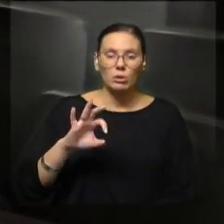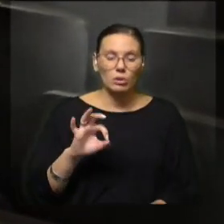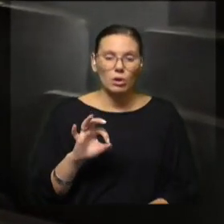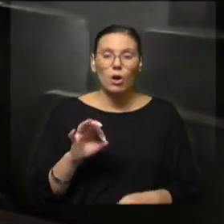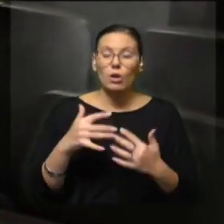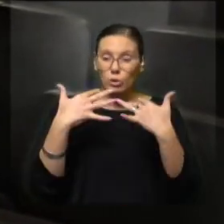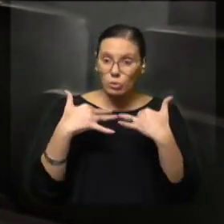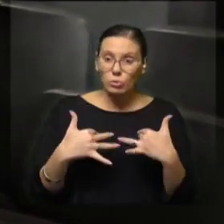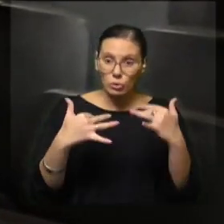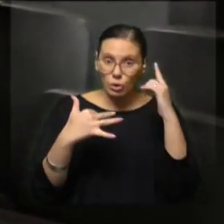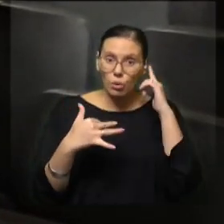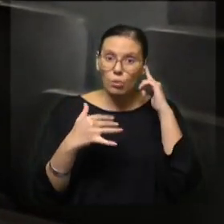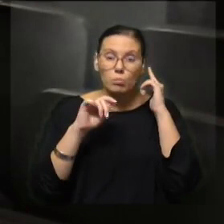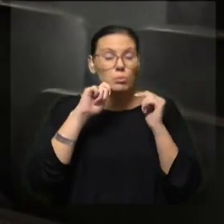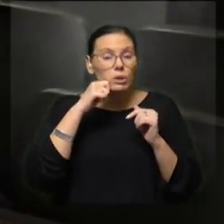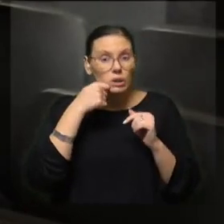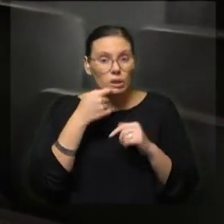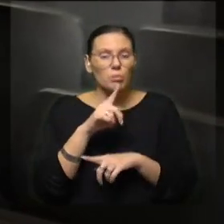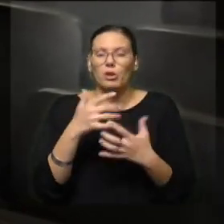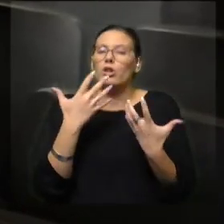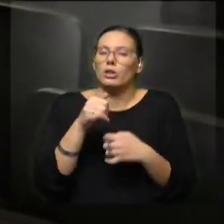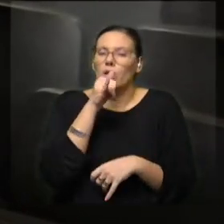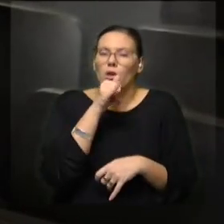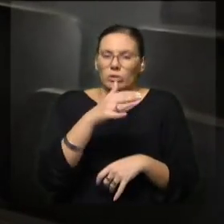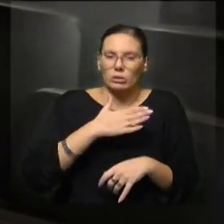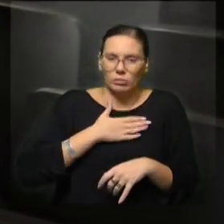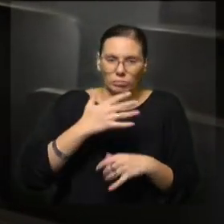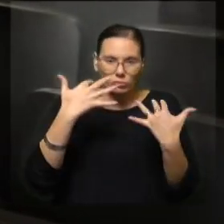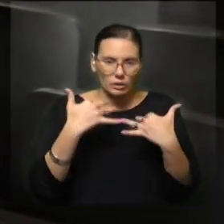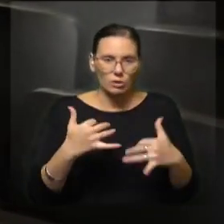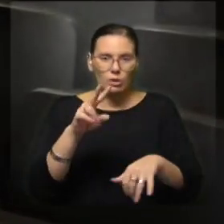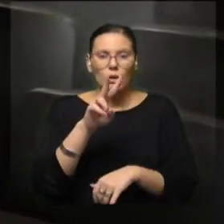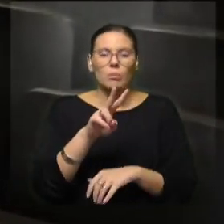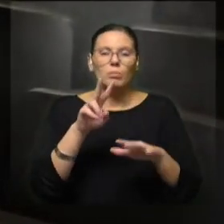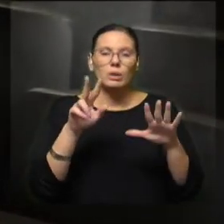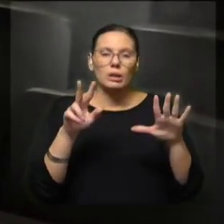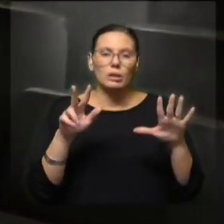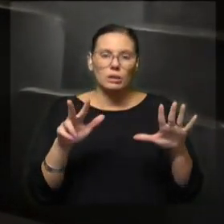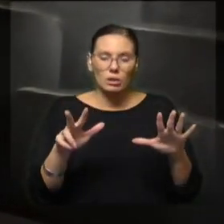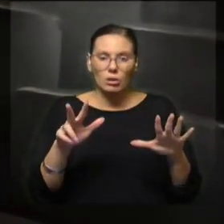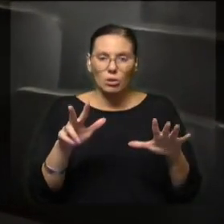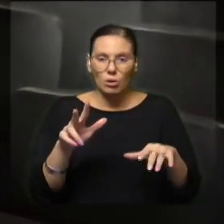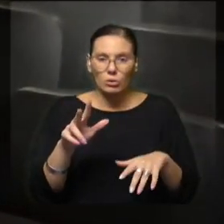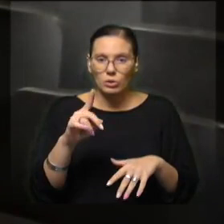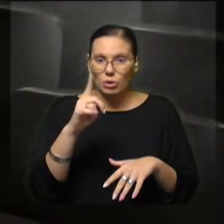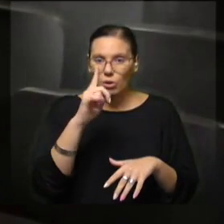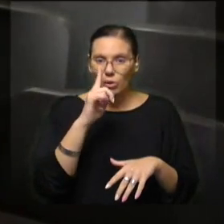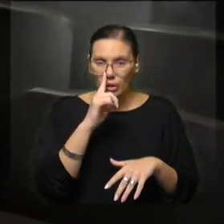que va a dar mucho que hablar, pero bueno, no me voy a adelantar mucho. Este show va a ser el 28 de junio en el marco del Día del Orgullo